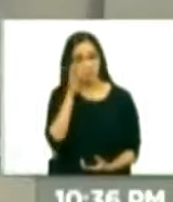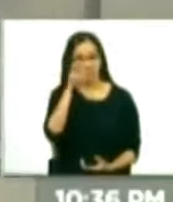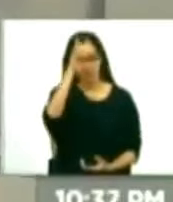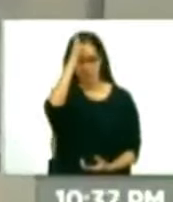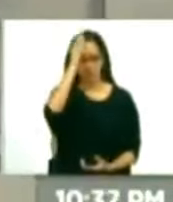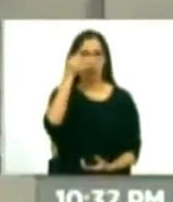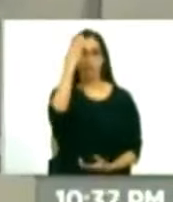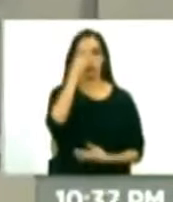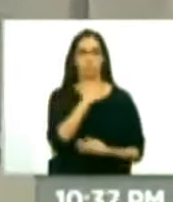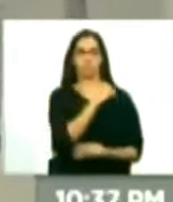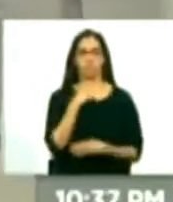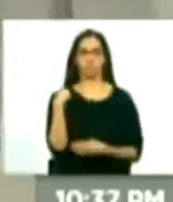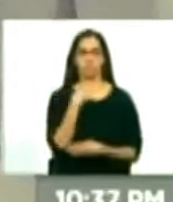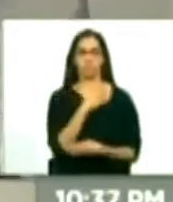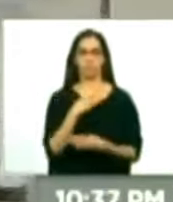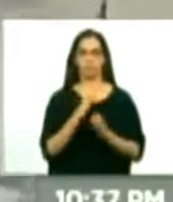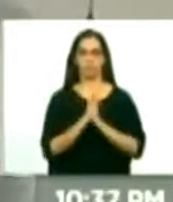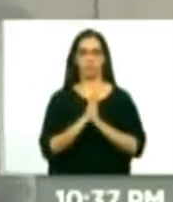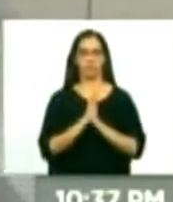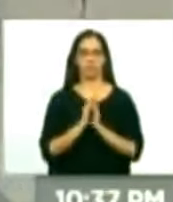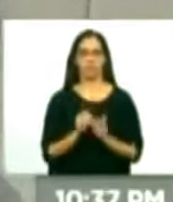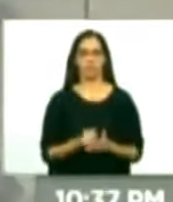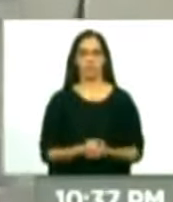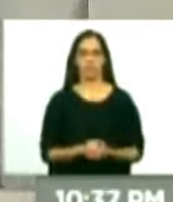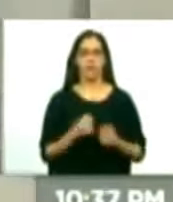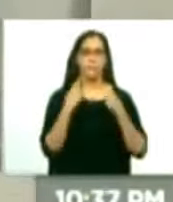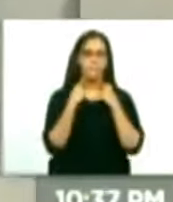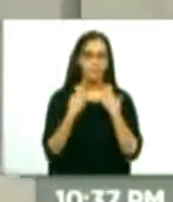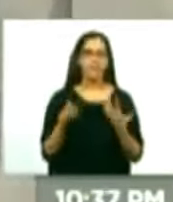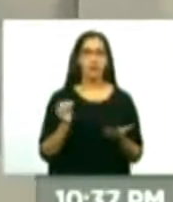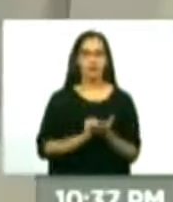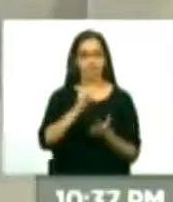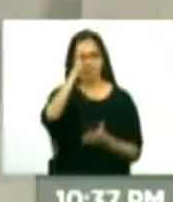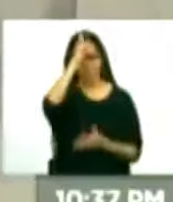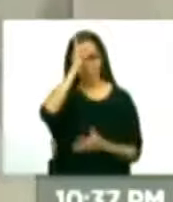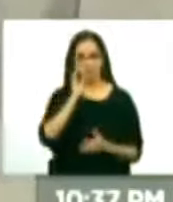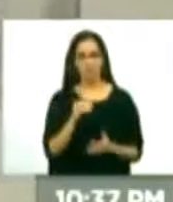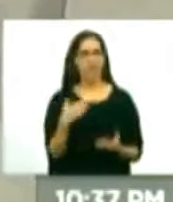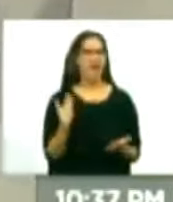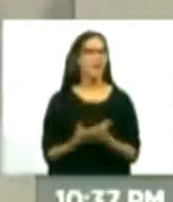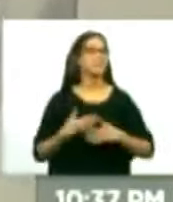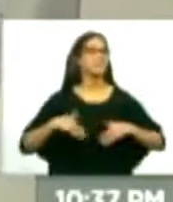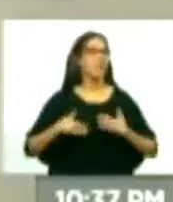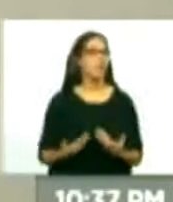cuide y nos ampare y nos favorezca. Volvió a perder tiburones, Dios mío. ¿Hasta cuándo?